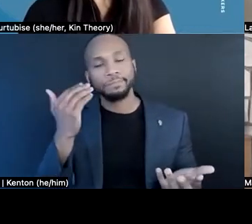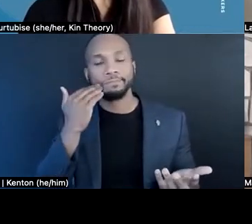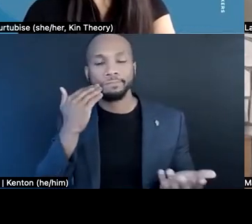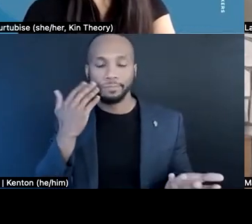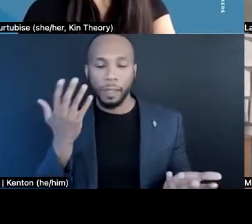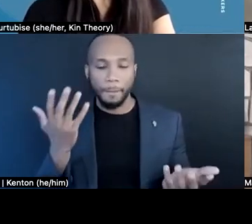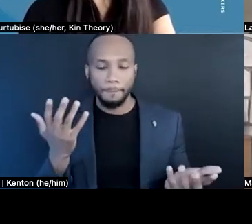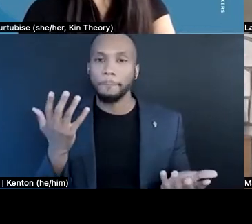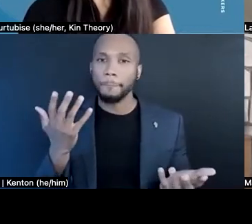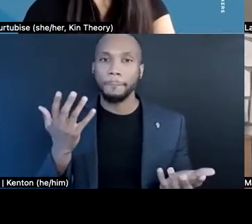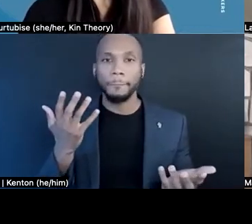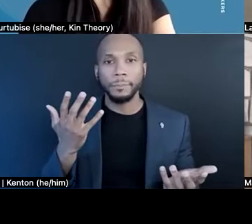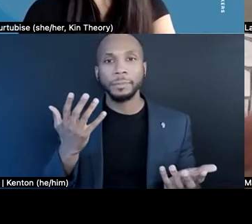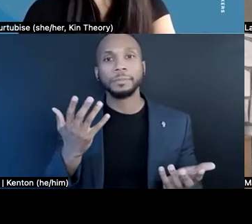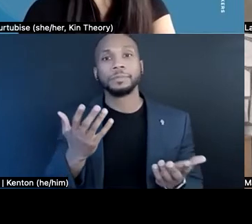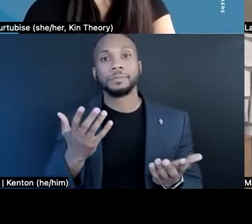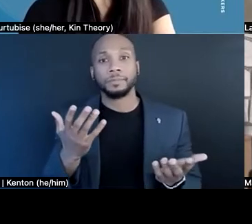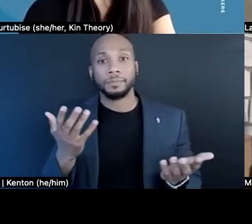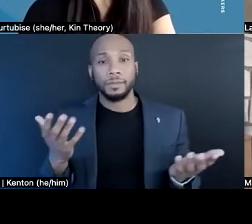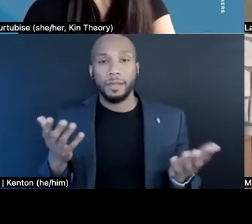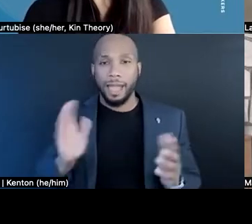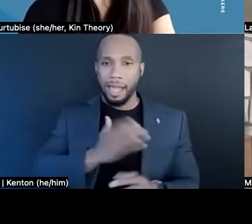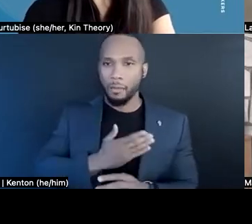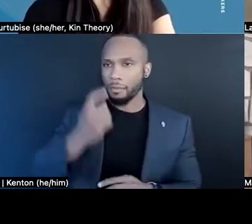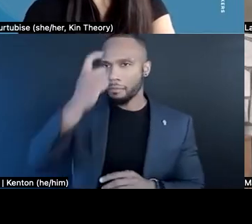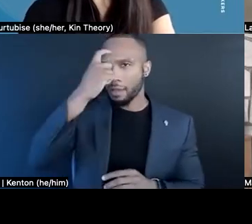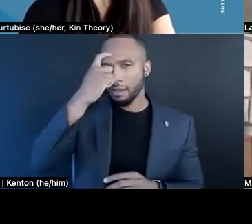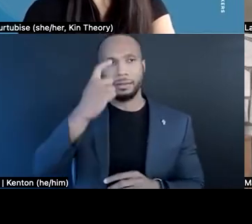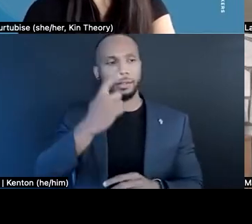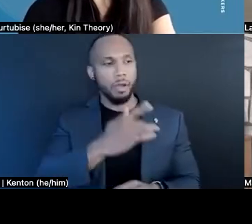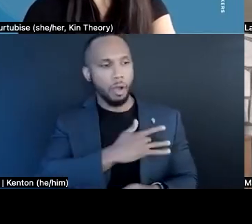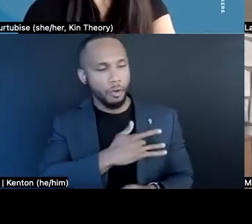piensa aquí en Tzotzil, desde la mente, el corazón,